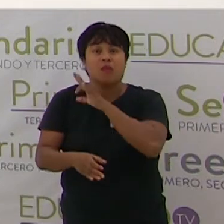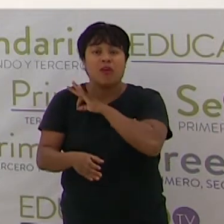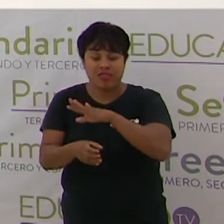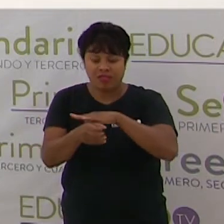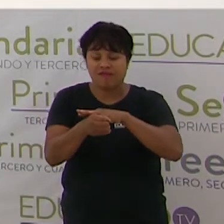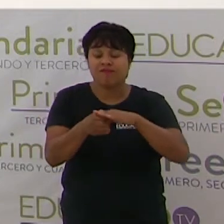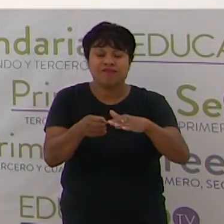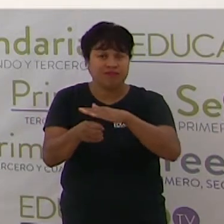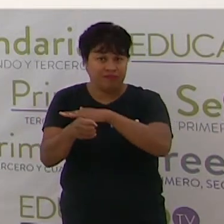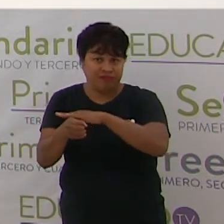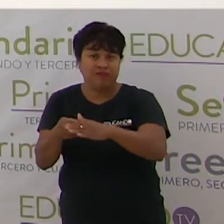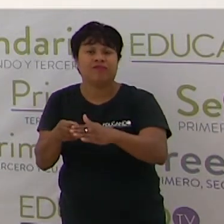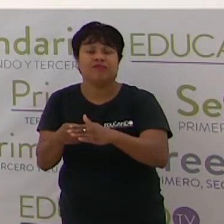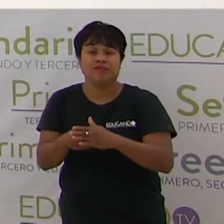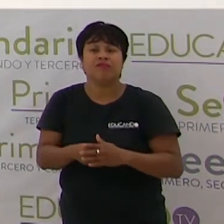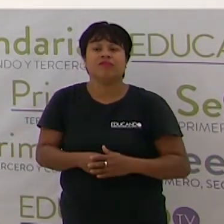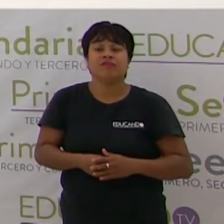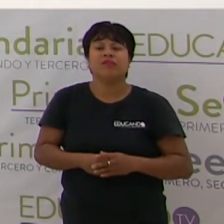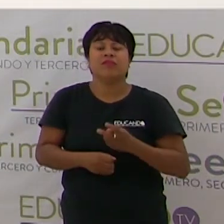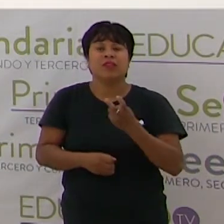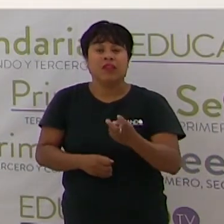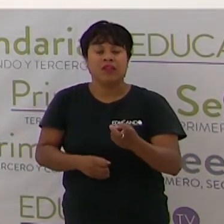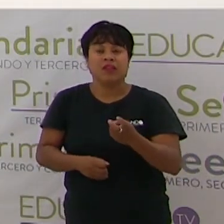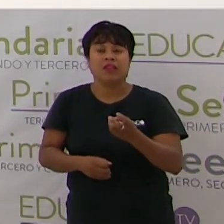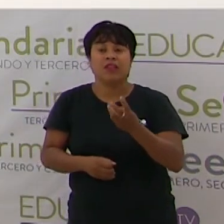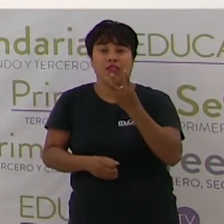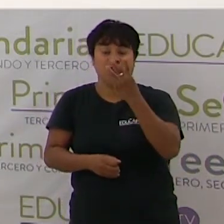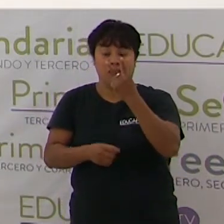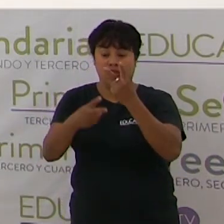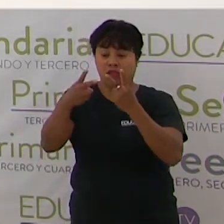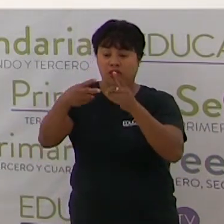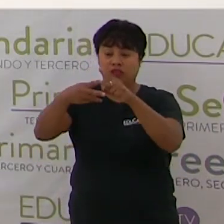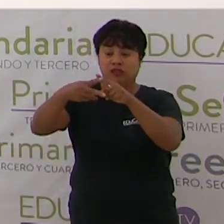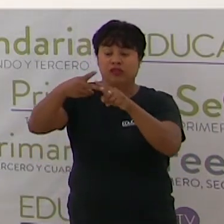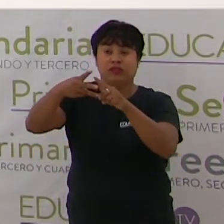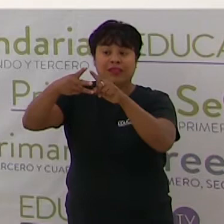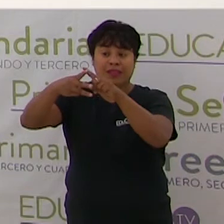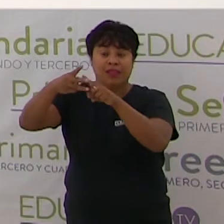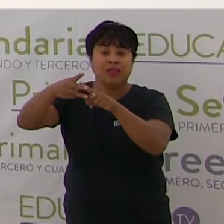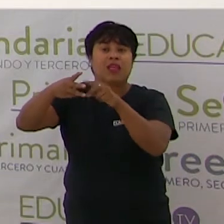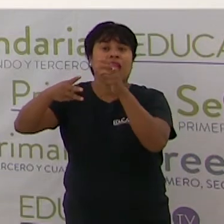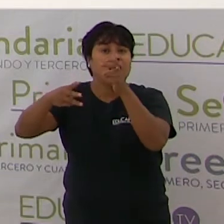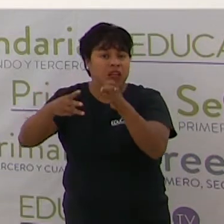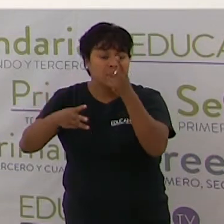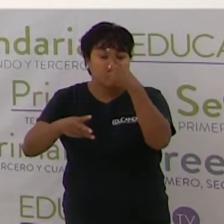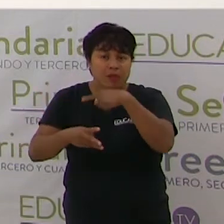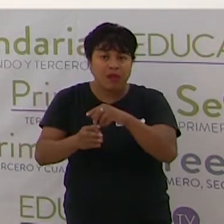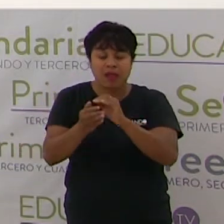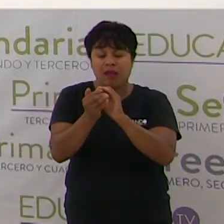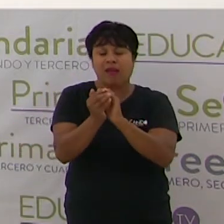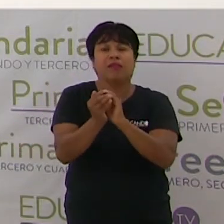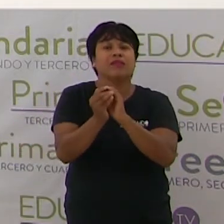llenar, o el volumen de 2/3 partes de un cilindro ocupan